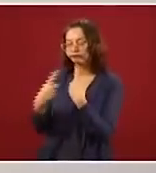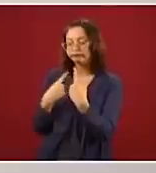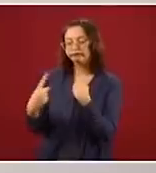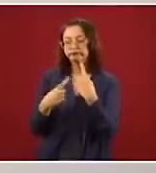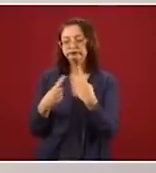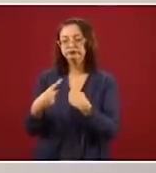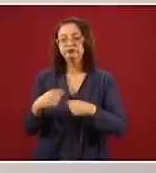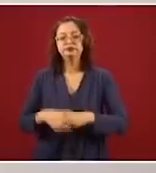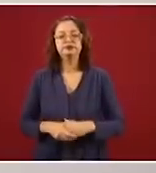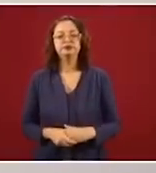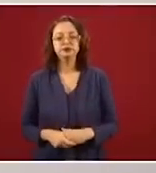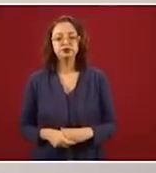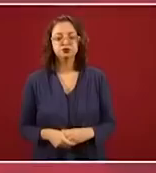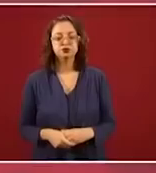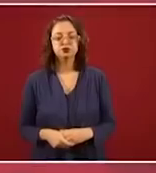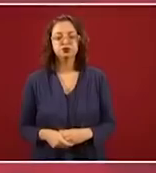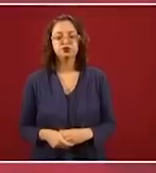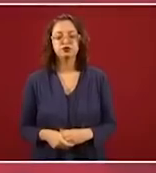Y